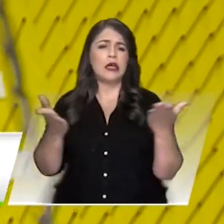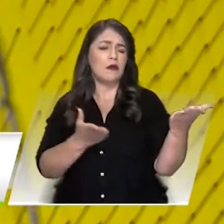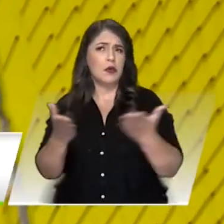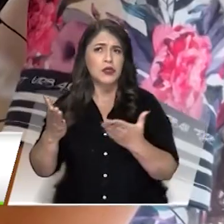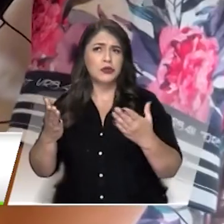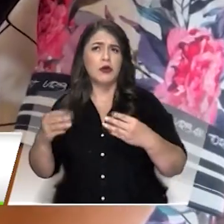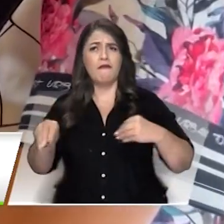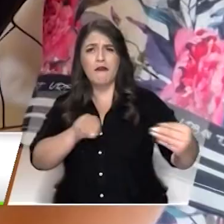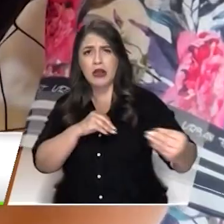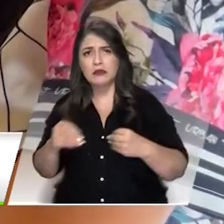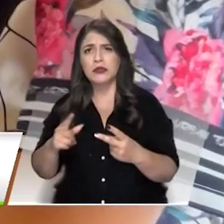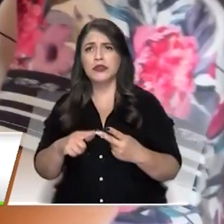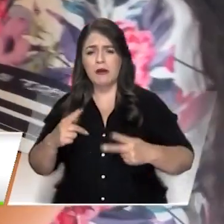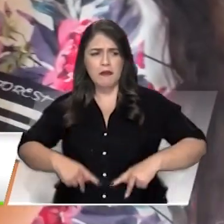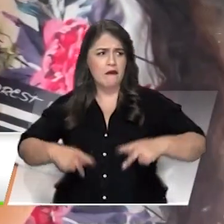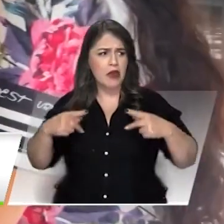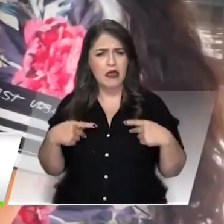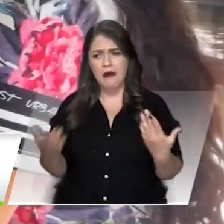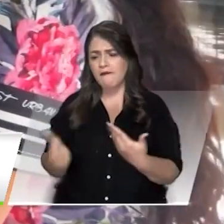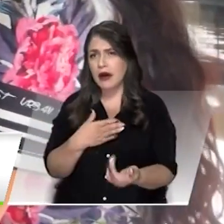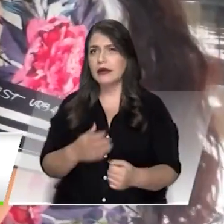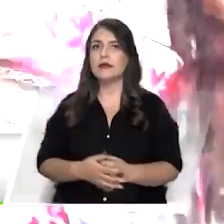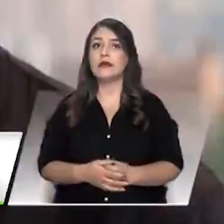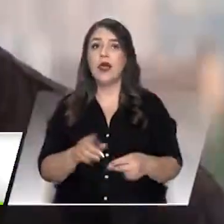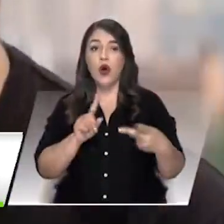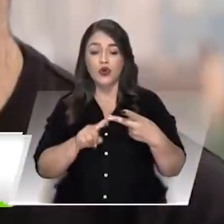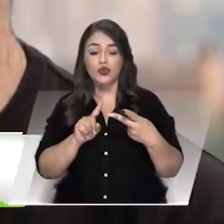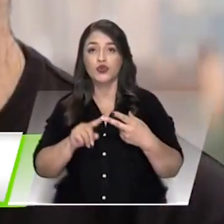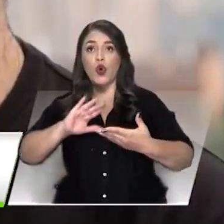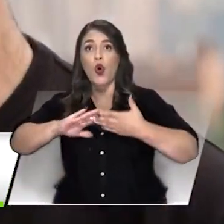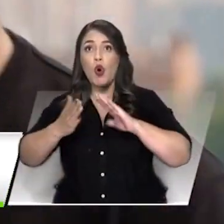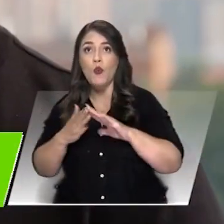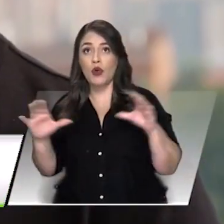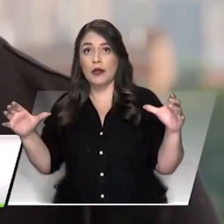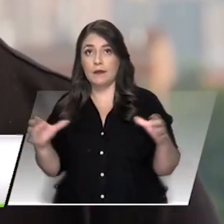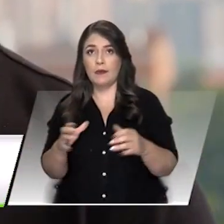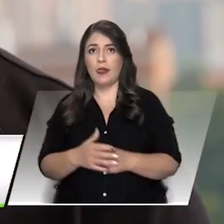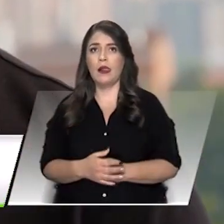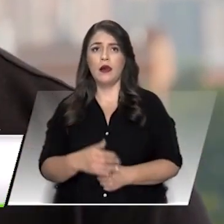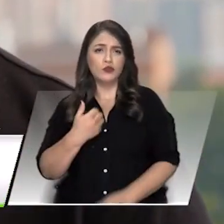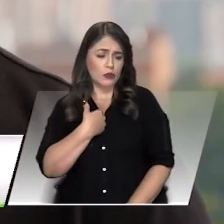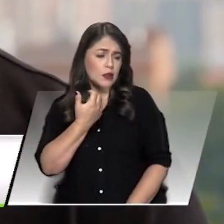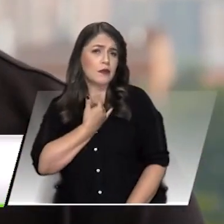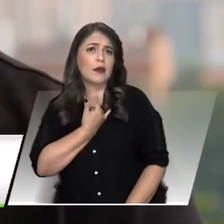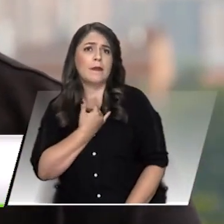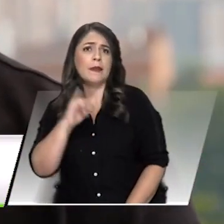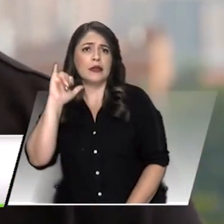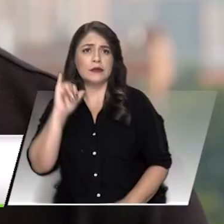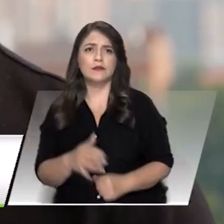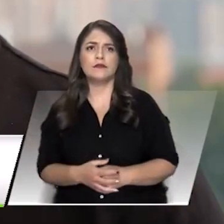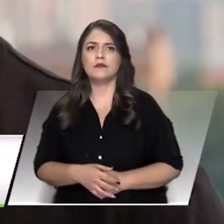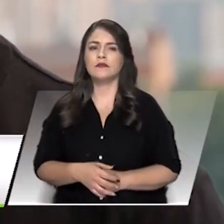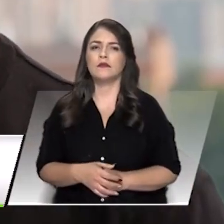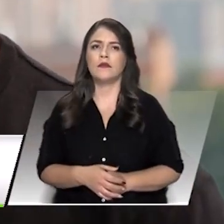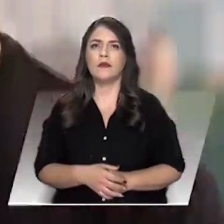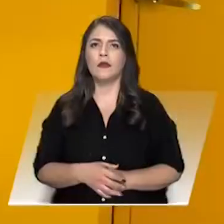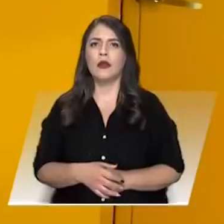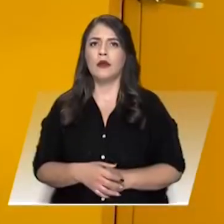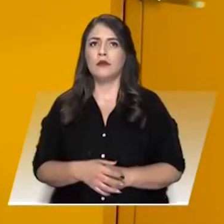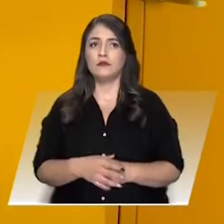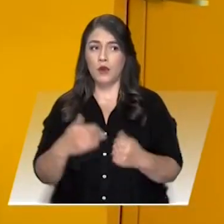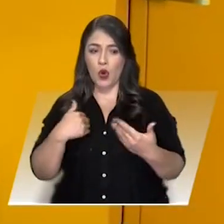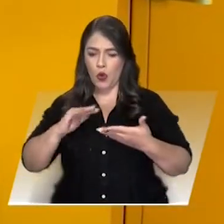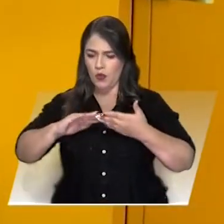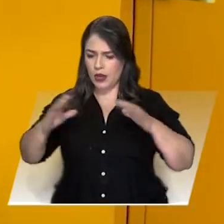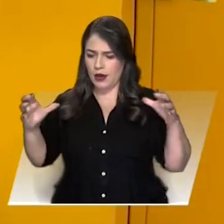permitan facilitar sus vidas. Por otra parte, es la parte de la comunidad. Y uno tiene que entender que cuando uno es independiente, la comunidad no es solo su compañía, pero